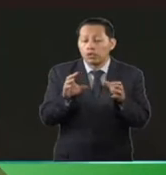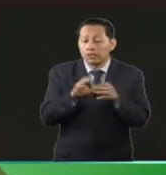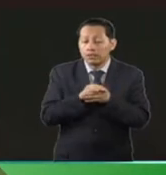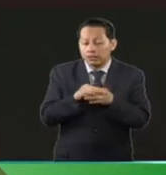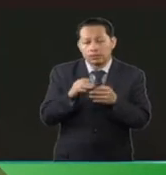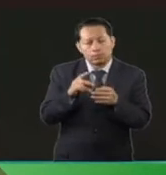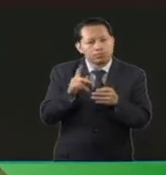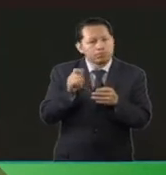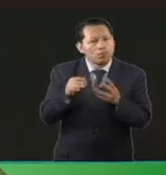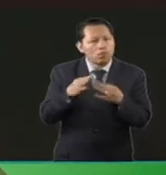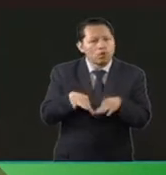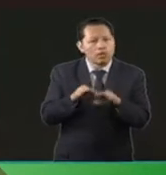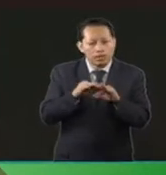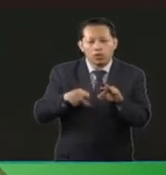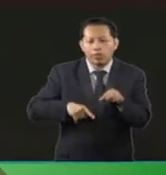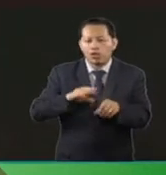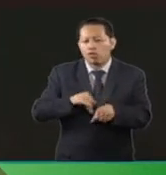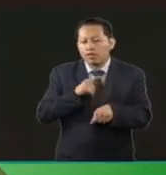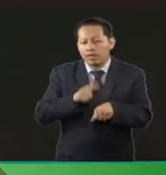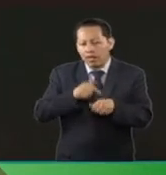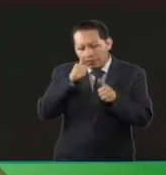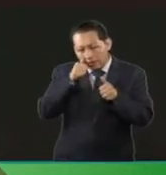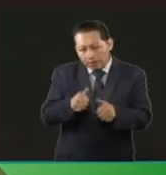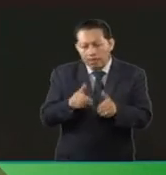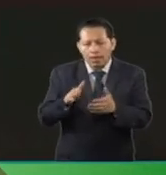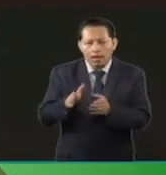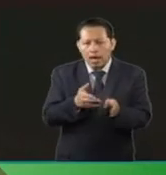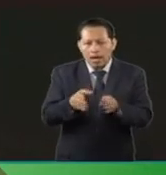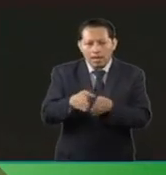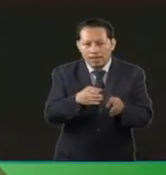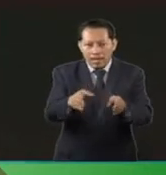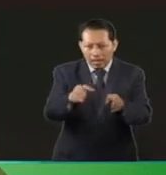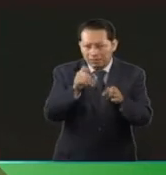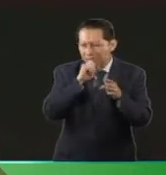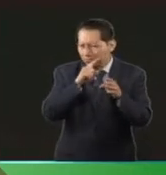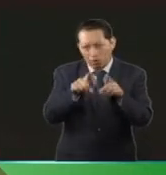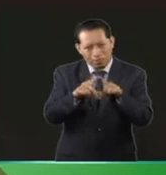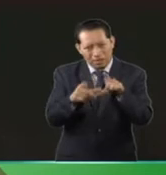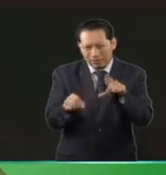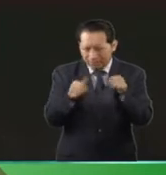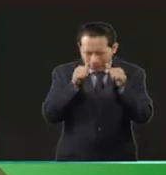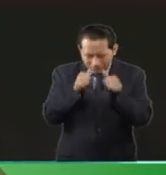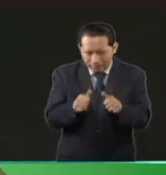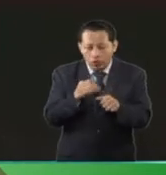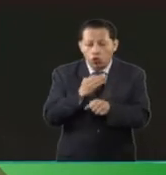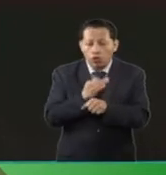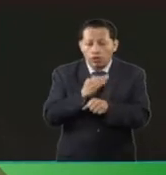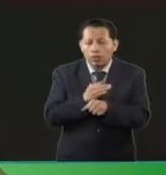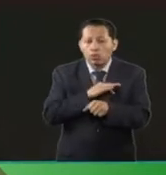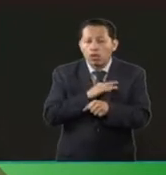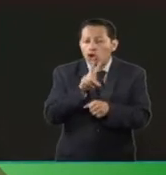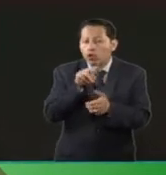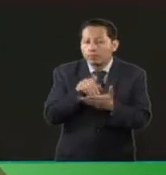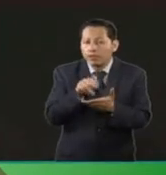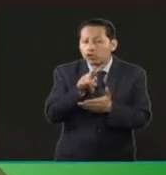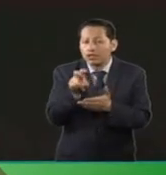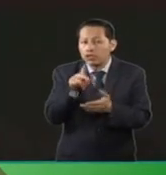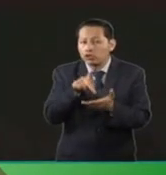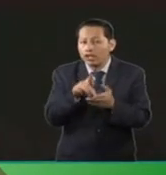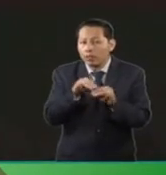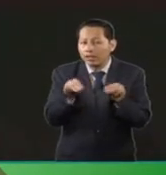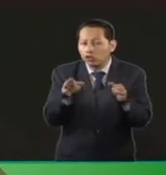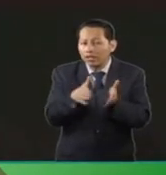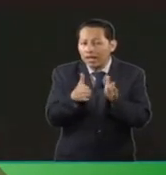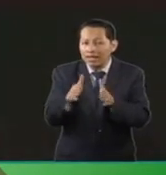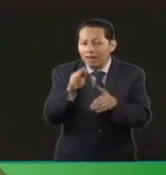trascendental que el Gobierno Federal atienda las carreteras de todo el país hoy los casi 2200 km de